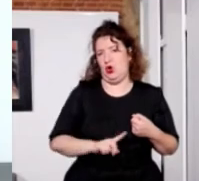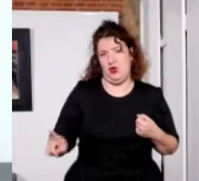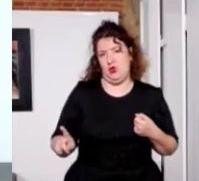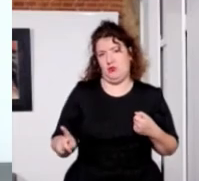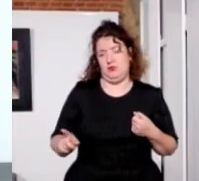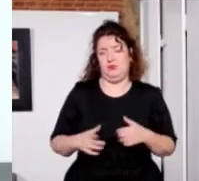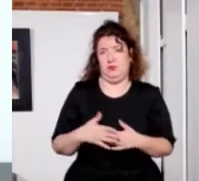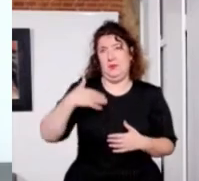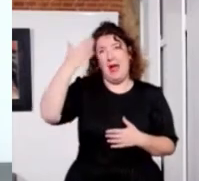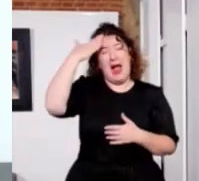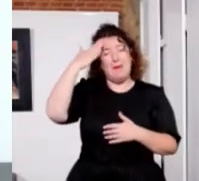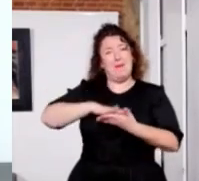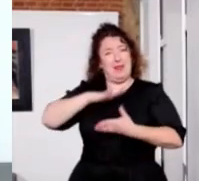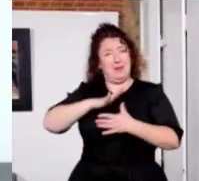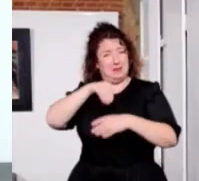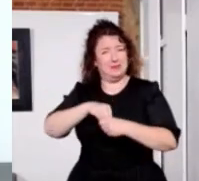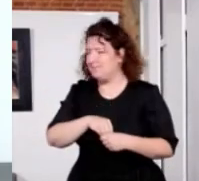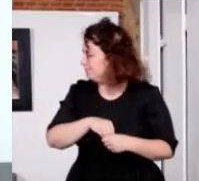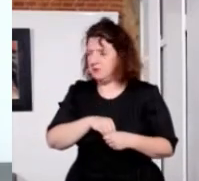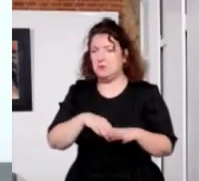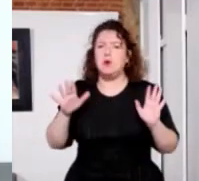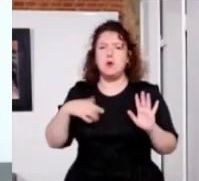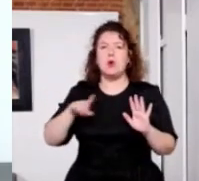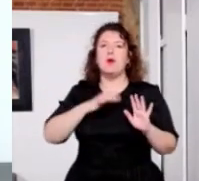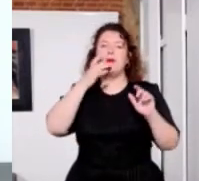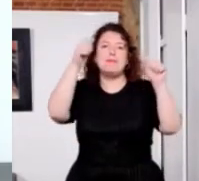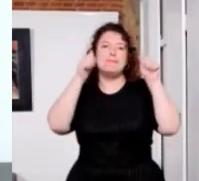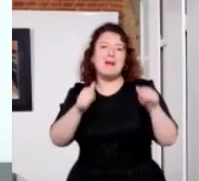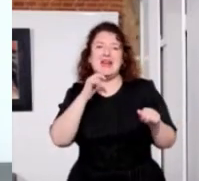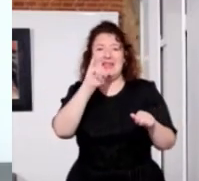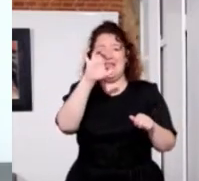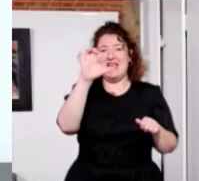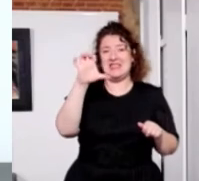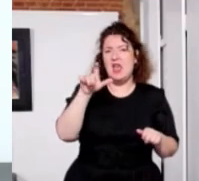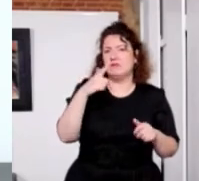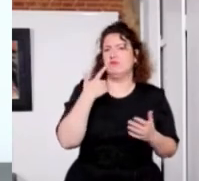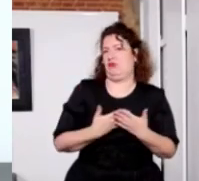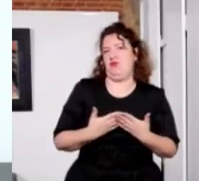Y lo justificamos. Y tú haces un máster en el IES y se justifica.